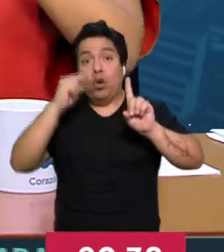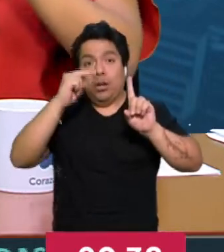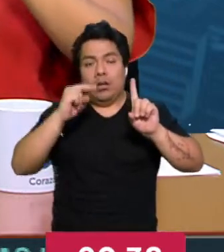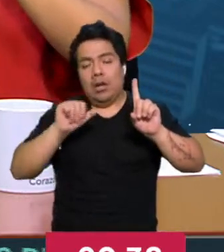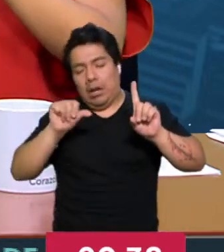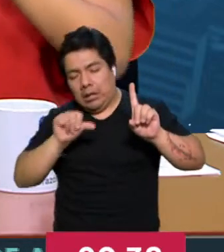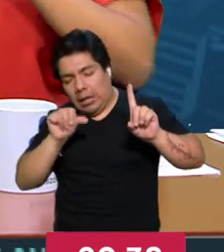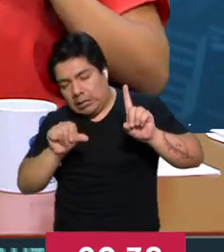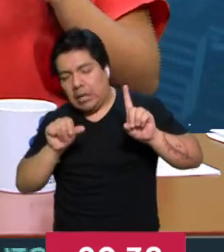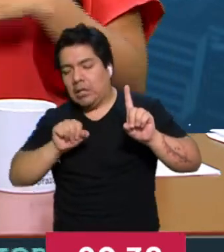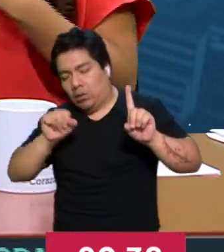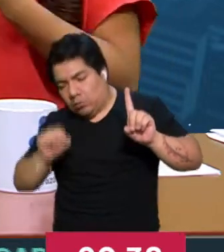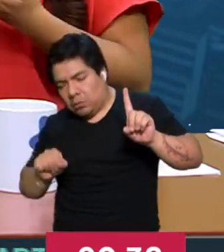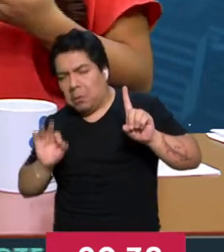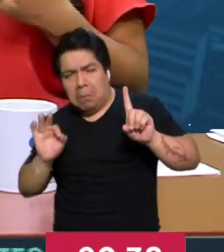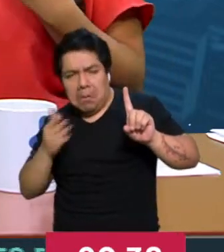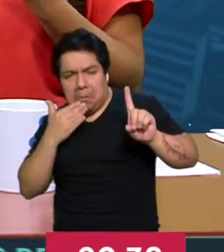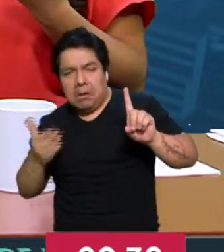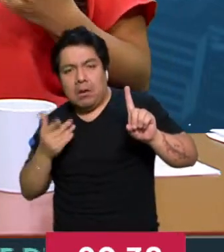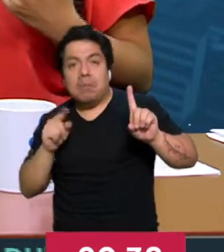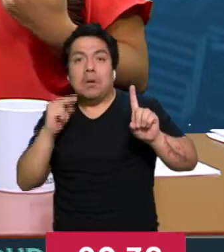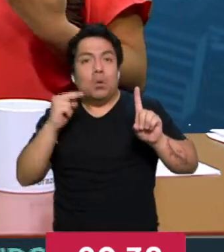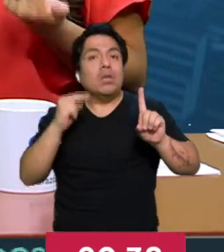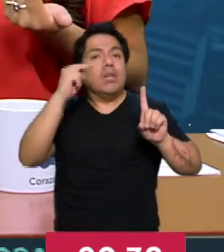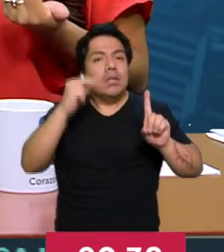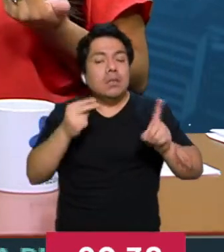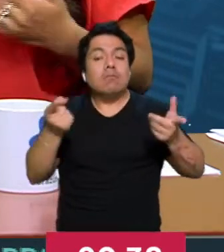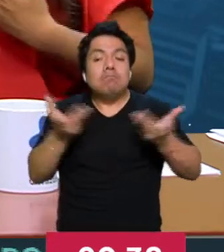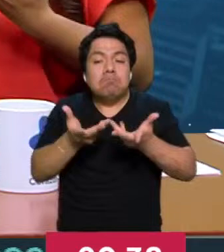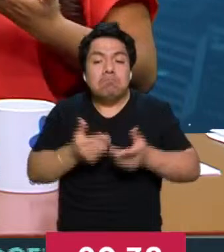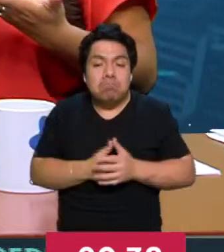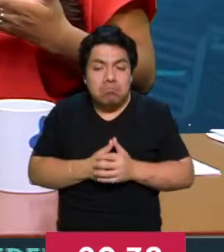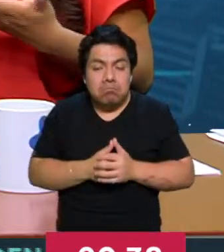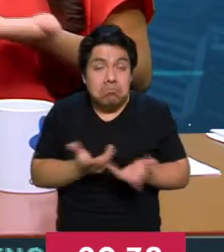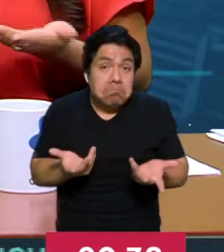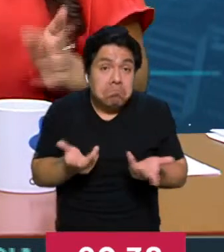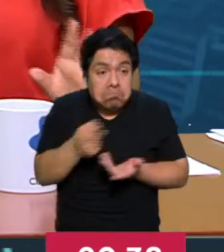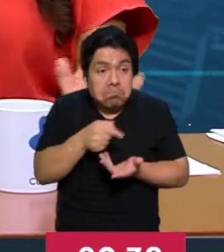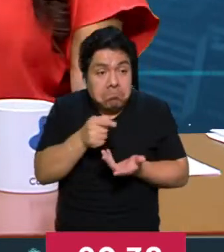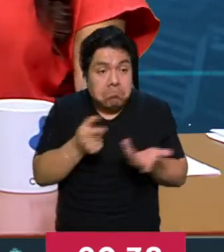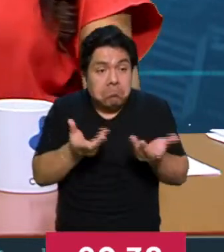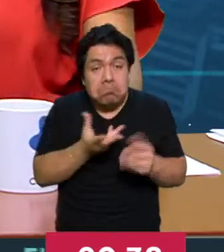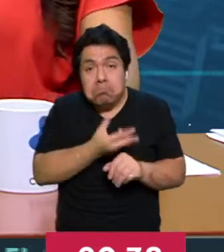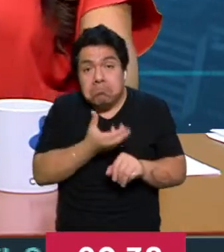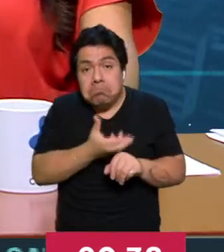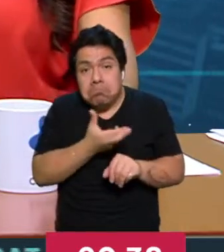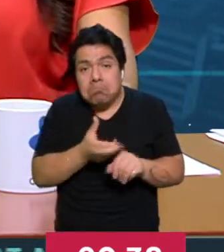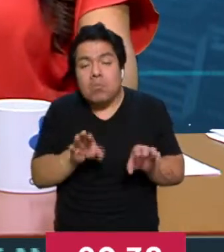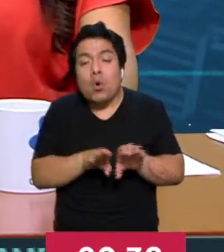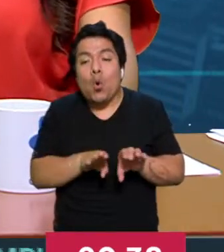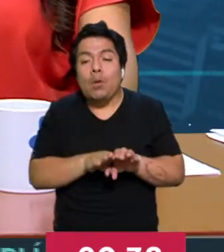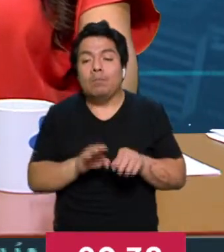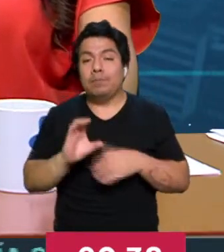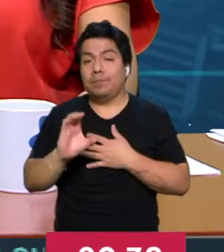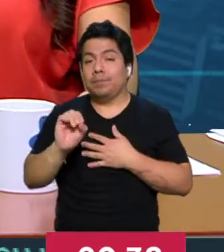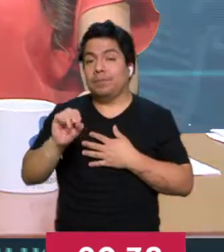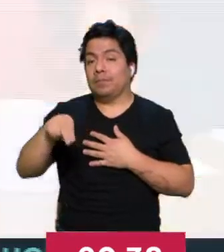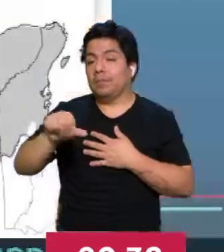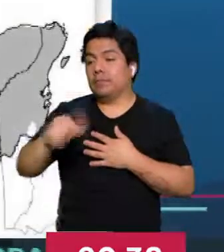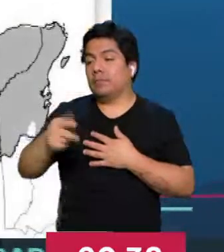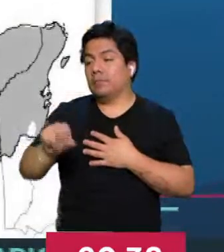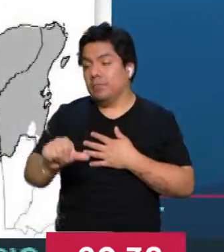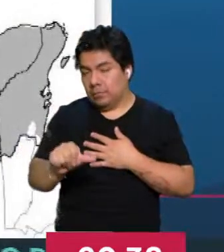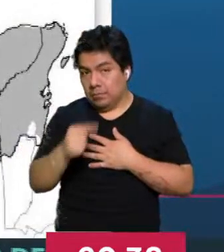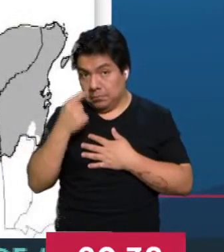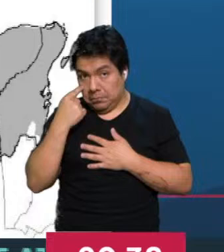del centro del país y la zona sur no va a haber, pero en el norte, ¿qué se tiene planeado para enfrentar estas situaciones? Bueno, la Comisión Nacional del Agua sí